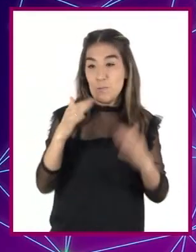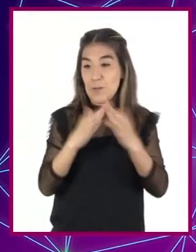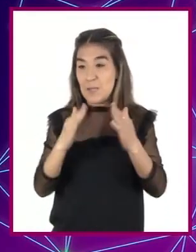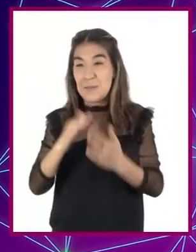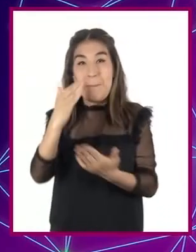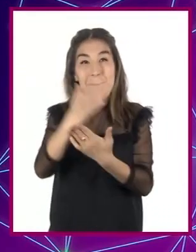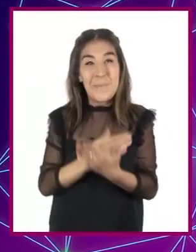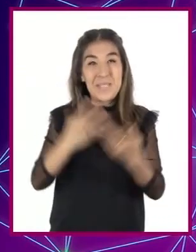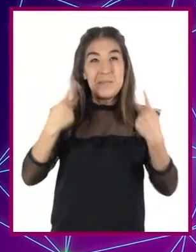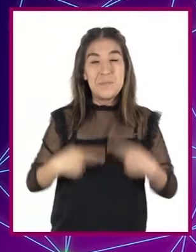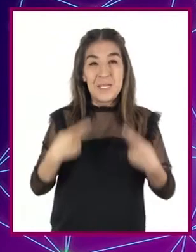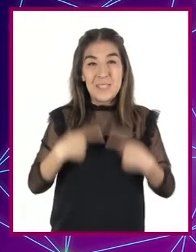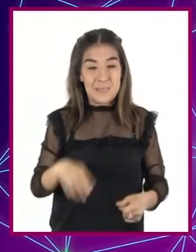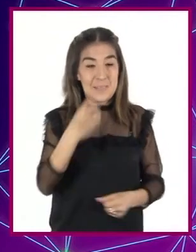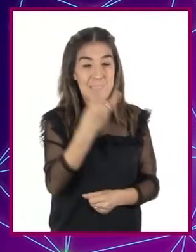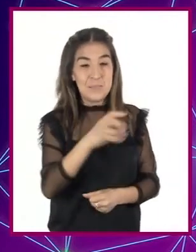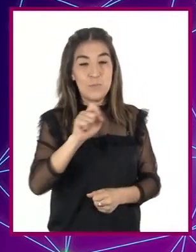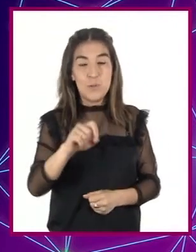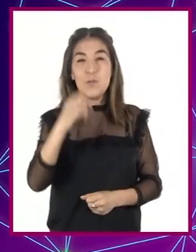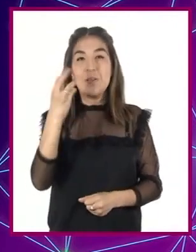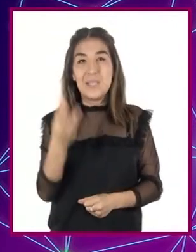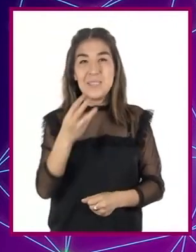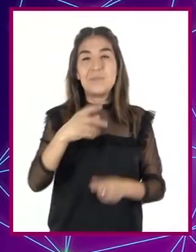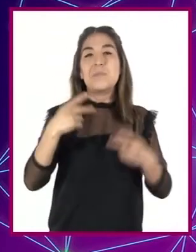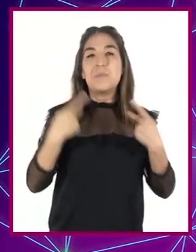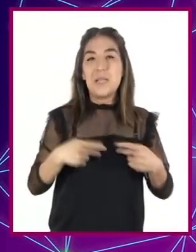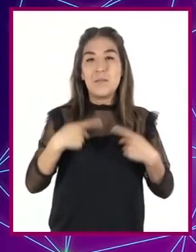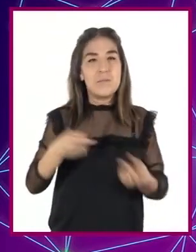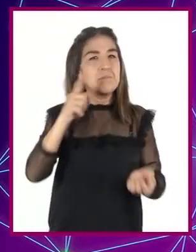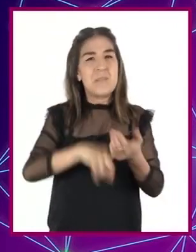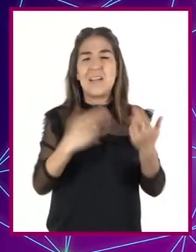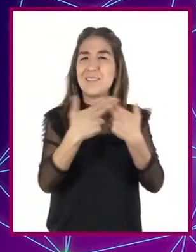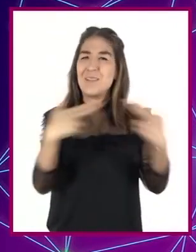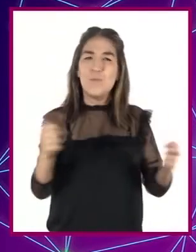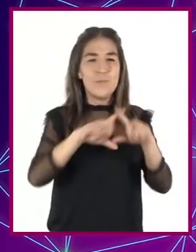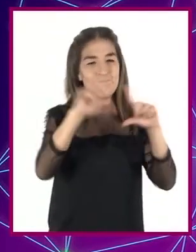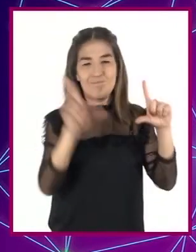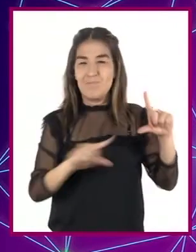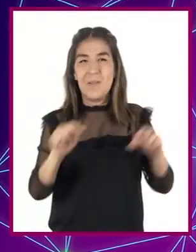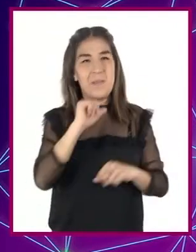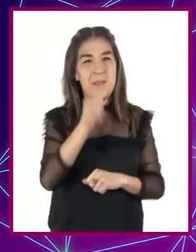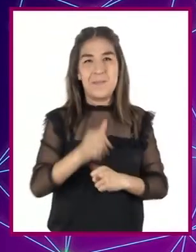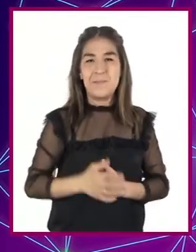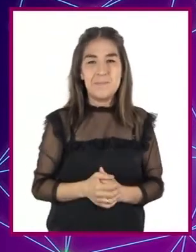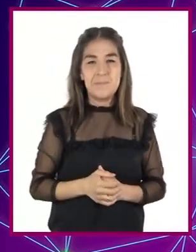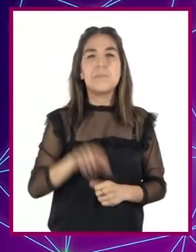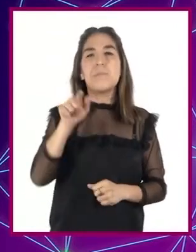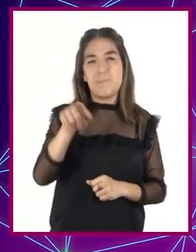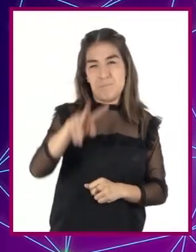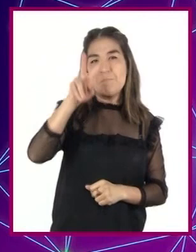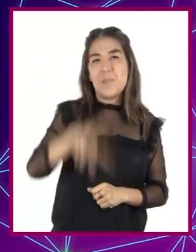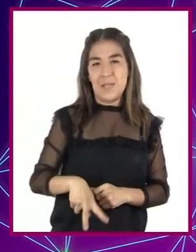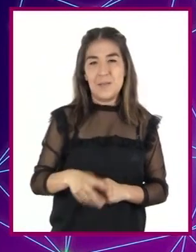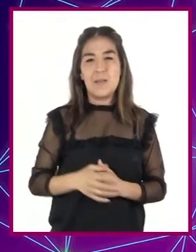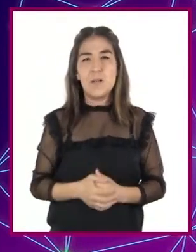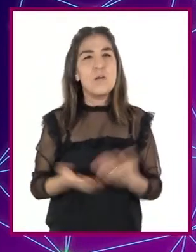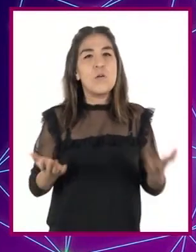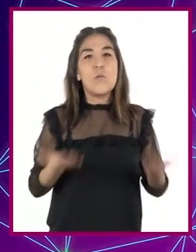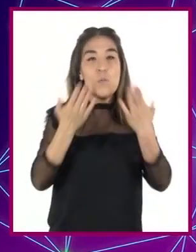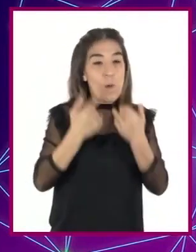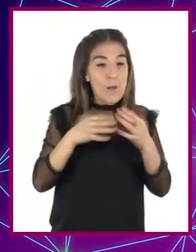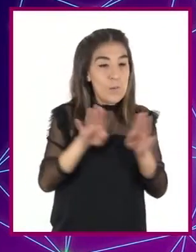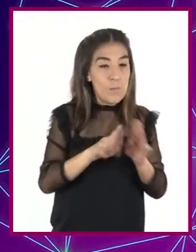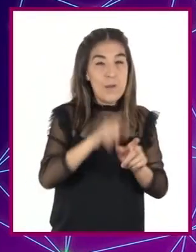con menos de 3.20 habitantes en promedio en ningún estado de la República Mexicana. Es verdadero. No existen datos